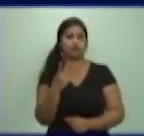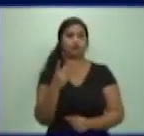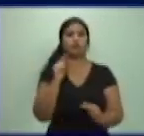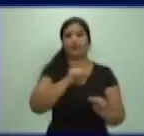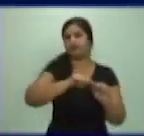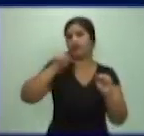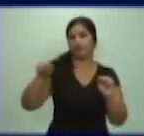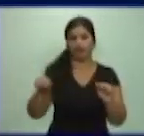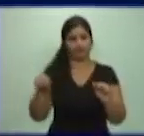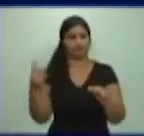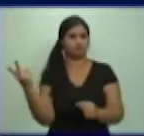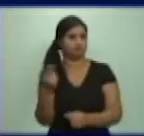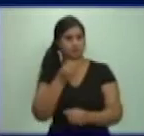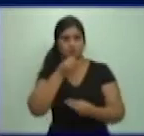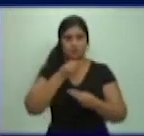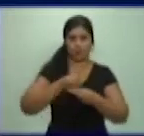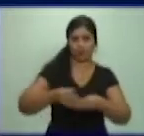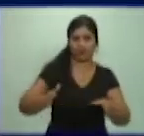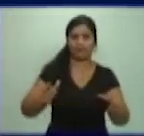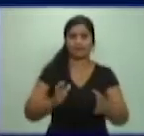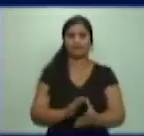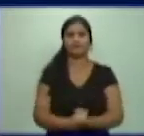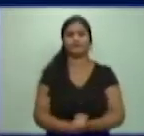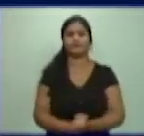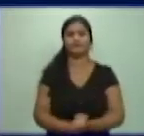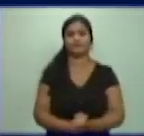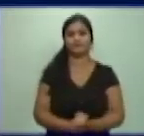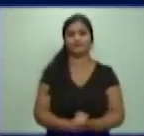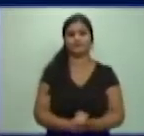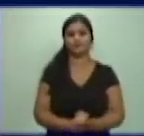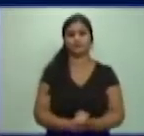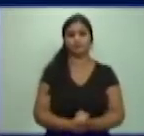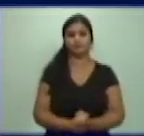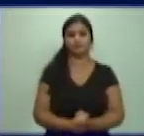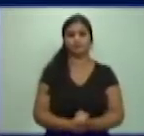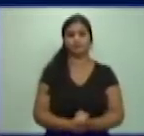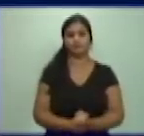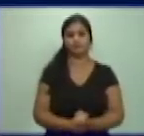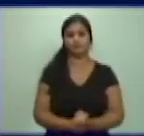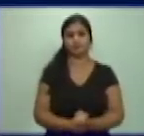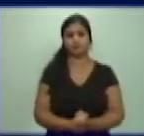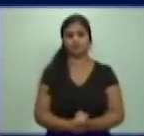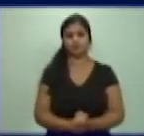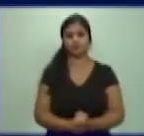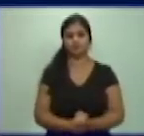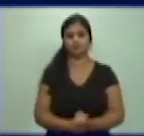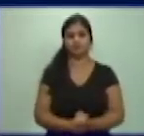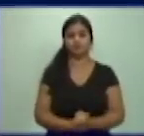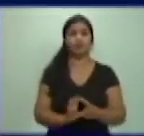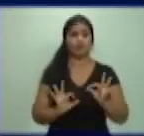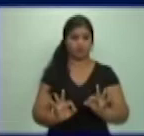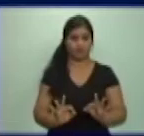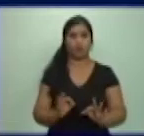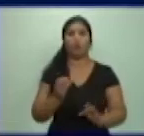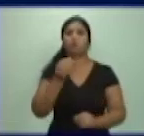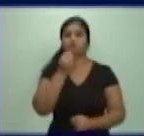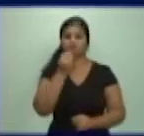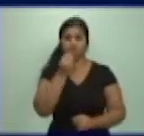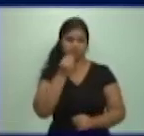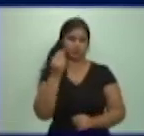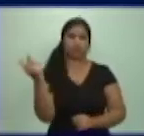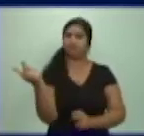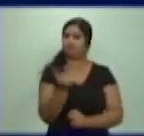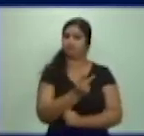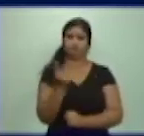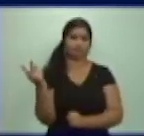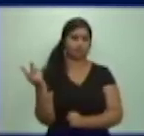nuevos elementos que la oración simple sola no es capaz, el hablante no es capaz de una oración simple decirlo y por tanto tiene que utilizar la oración compuesta. Bueno,